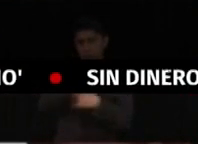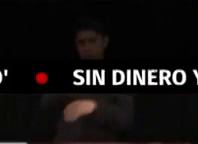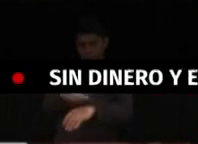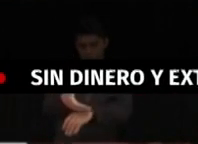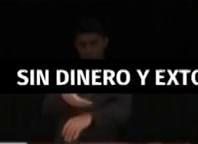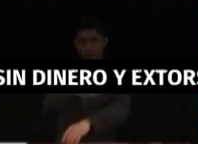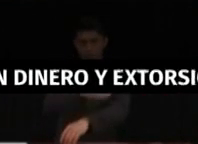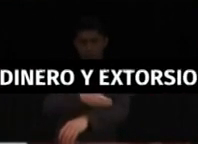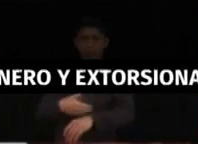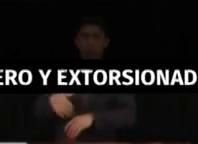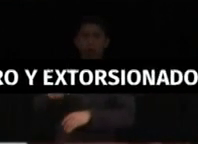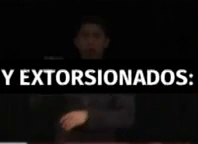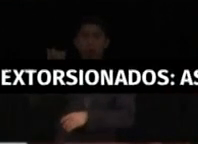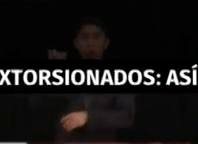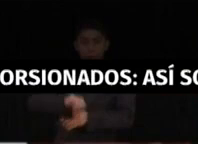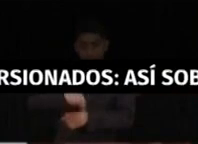partido.